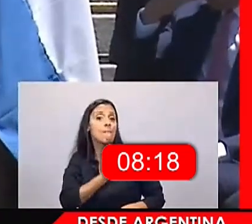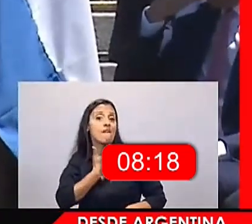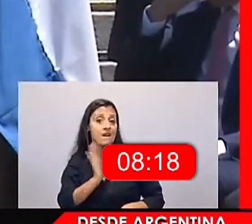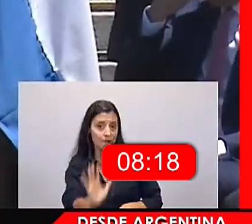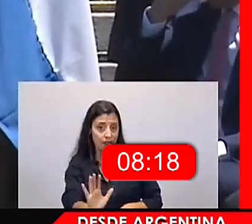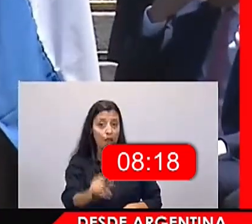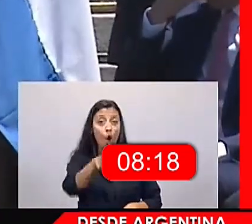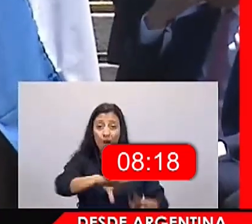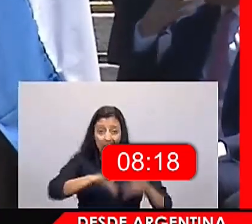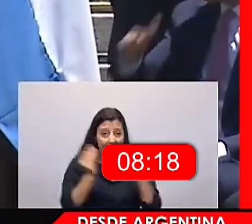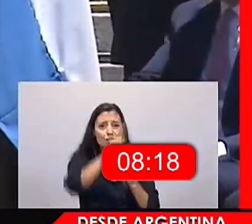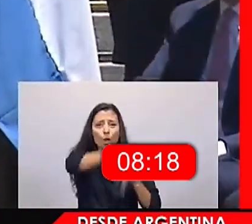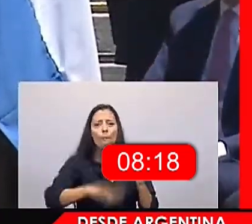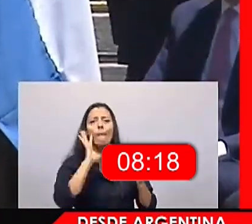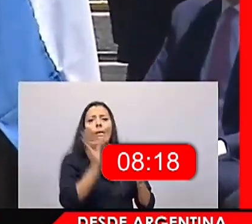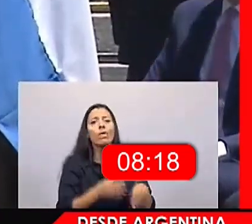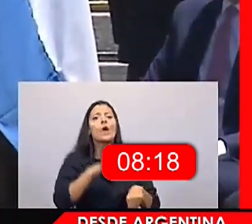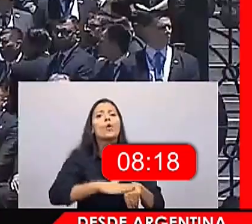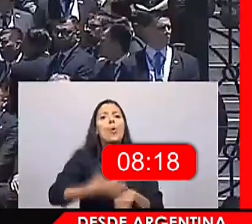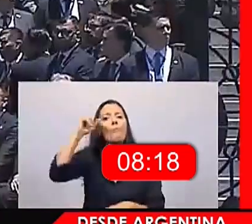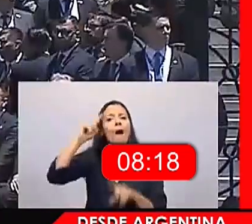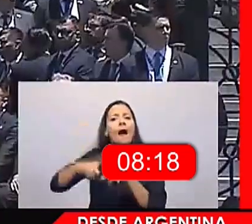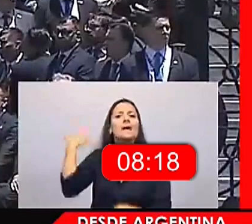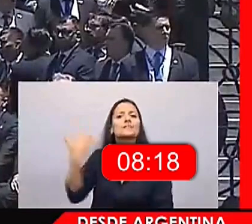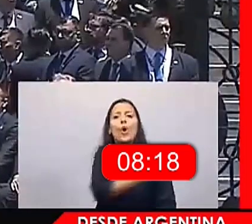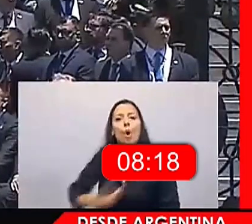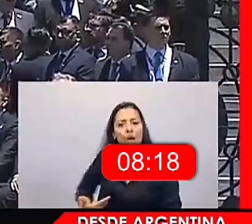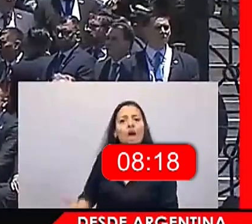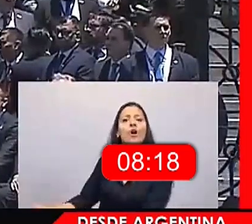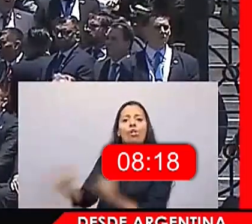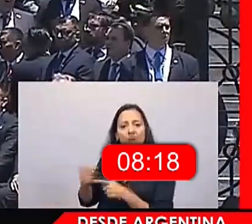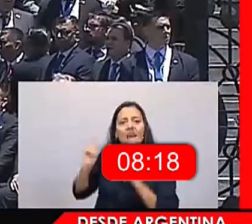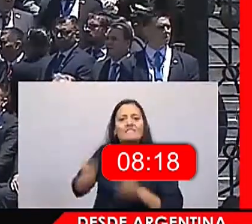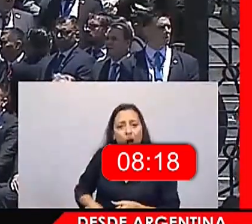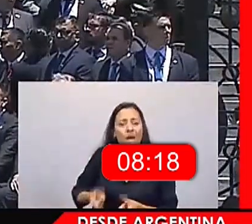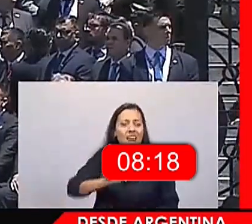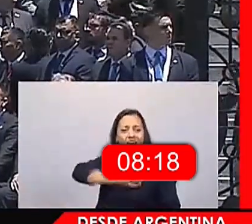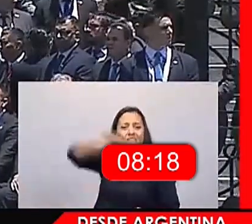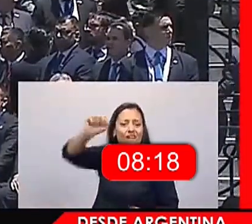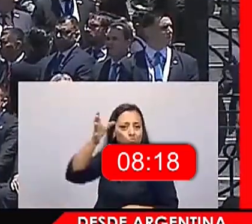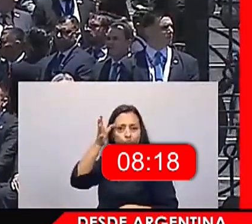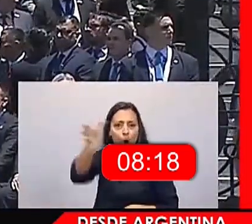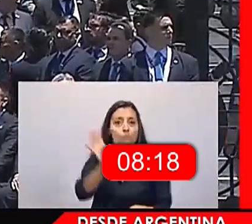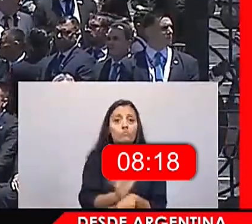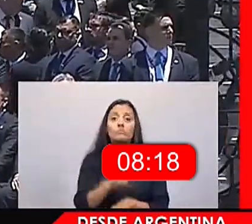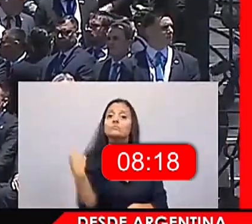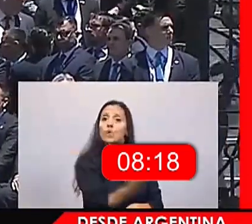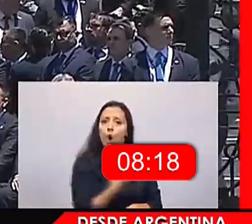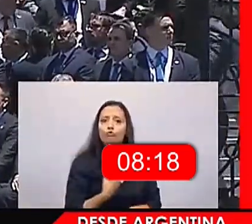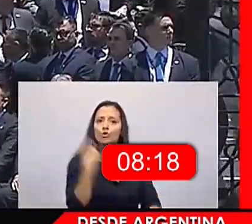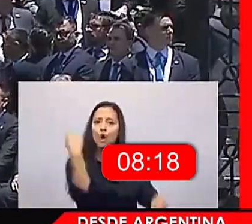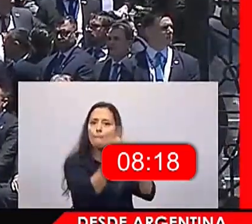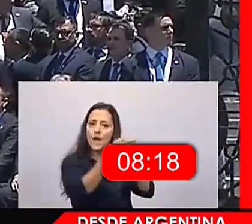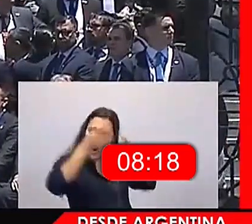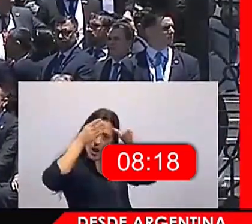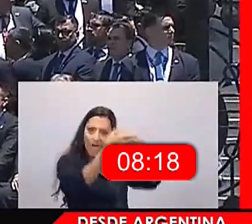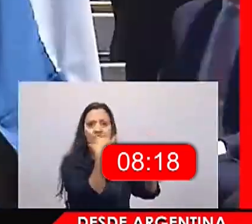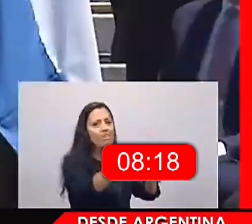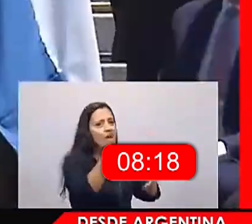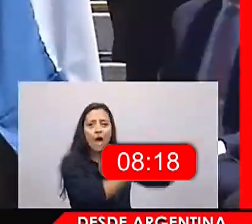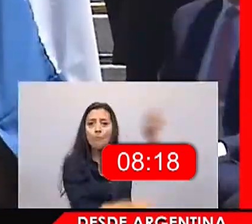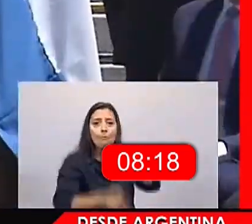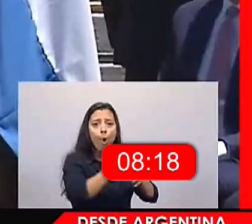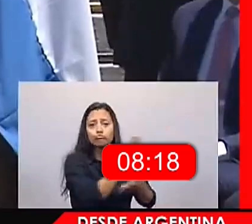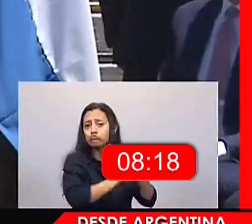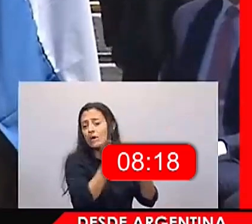América Latina, cuando hay un candidato, vamos a decir, antisistema, lo que se produce es una parte de la población o, digamos,